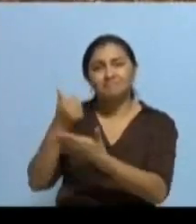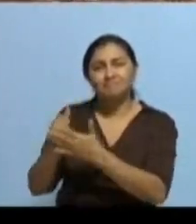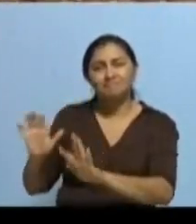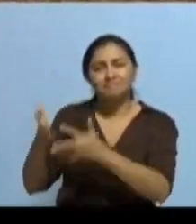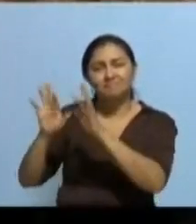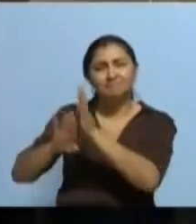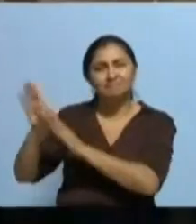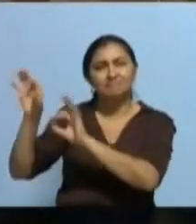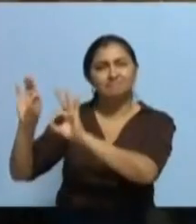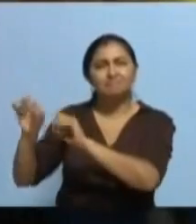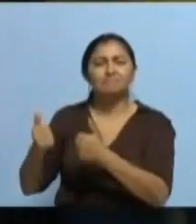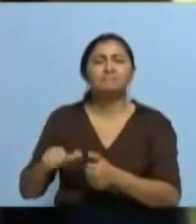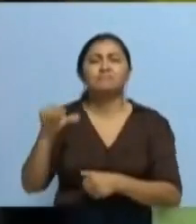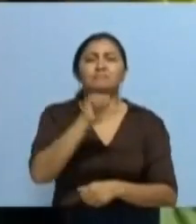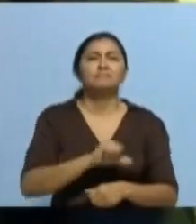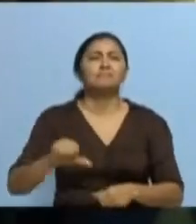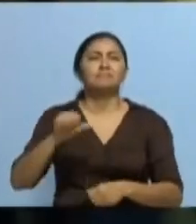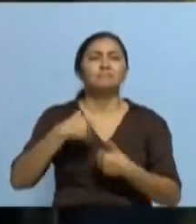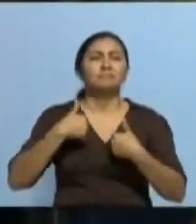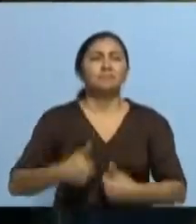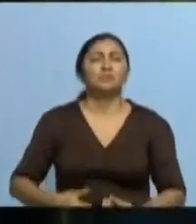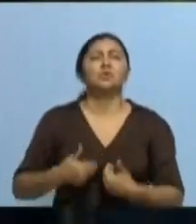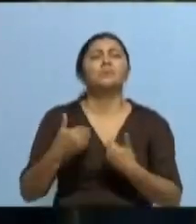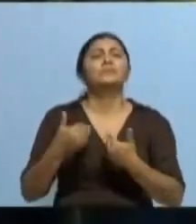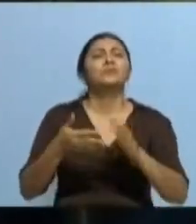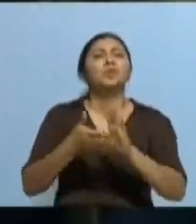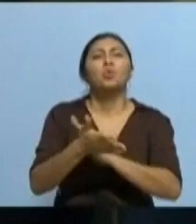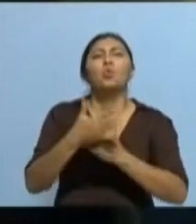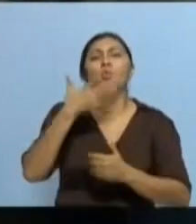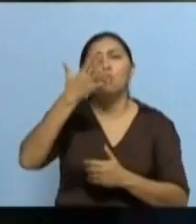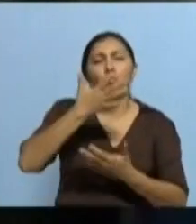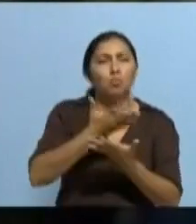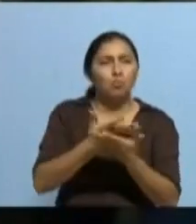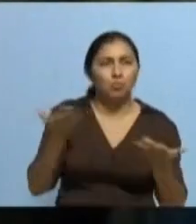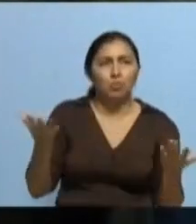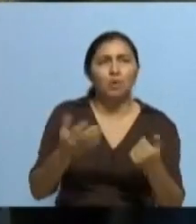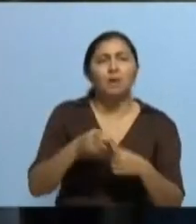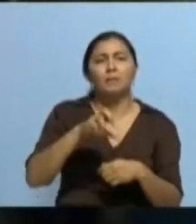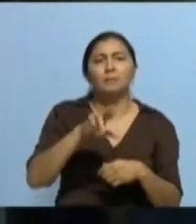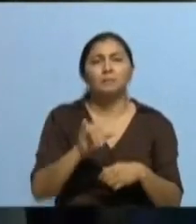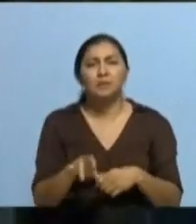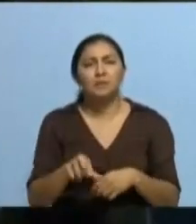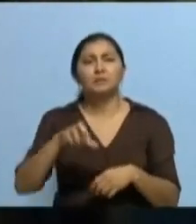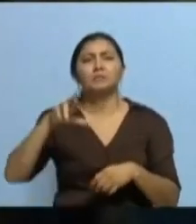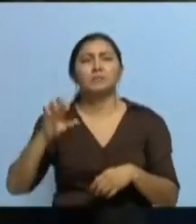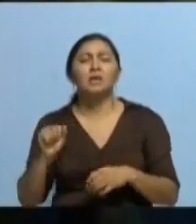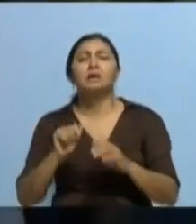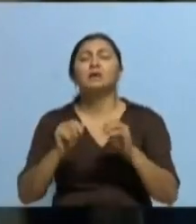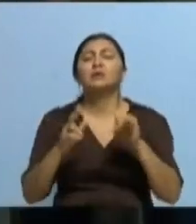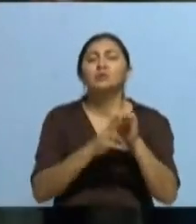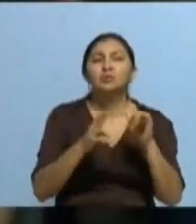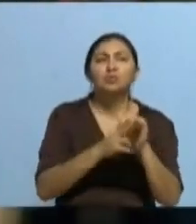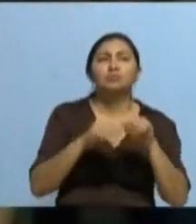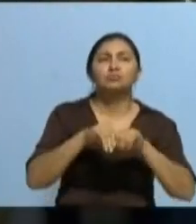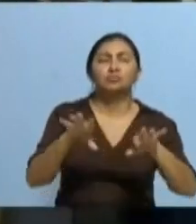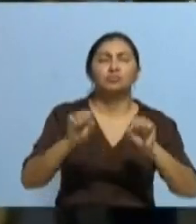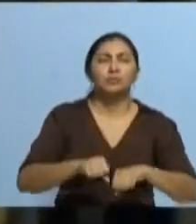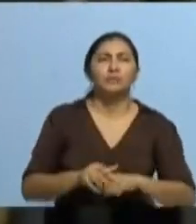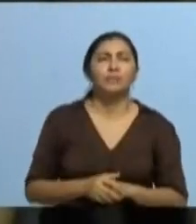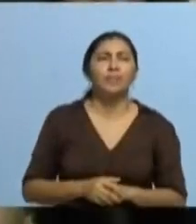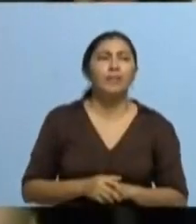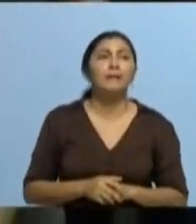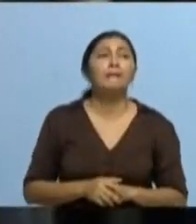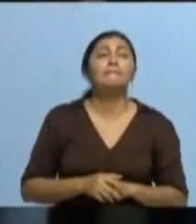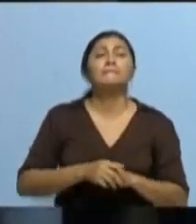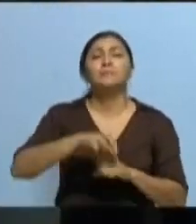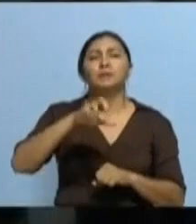para que te sigan. Arroba soy Will Fiorillo en cualquier red social y buscan el Pripra en YouTube, Will Fiorillo VIP. Bueno, y al ritmo